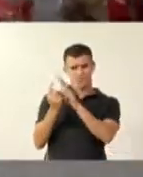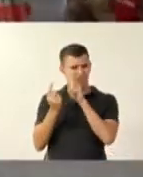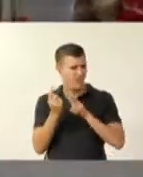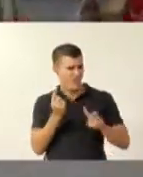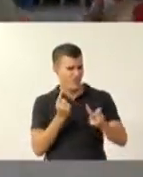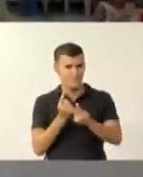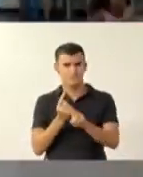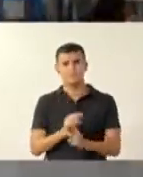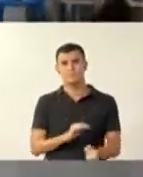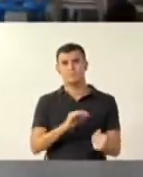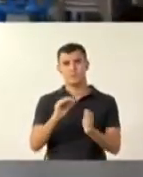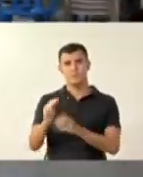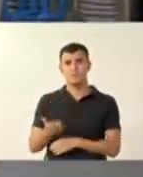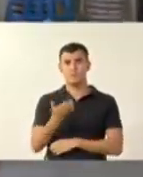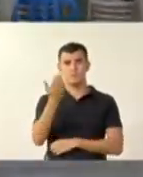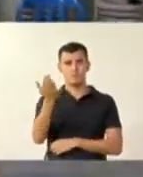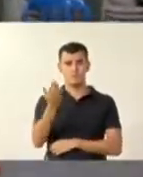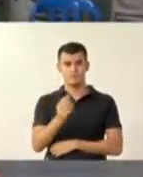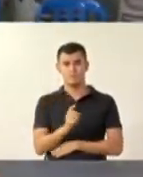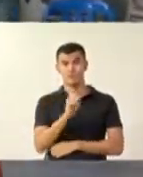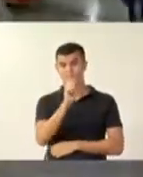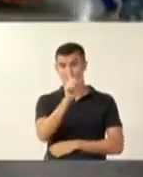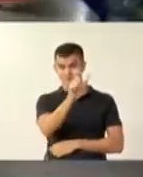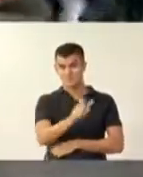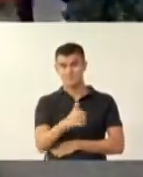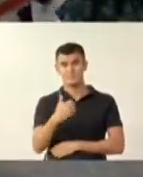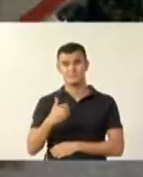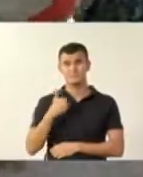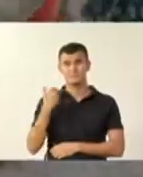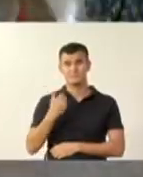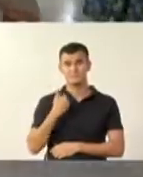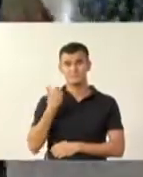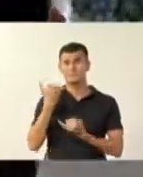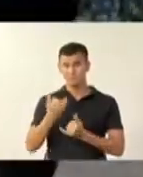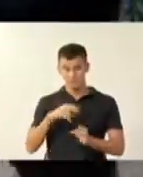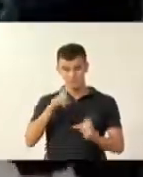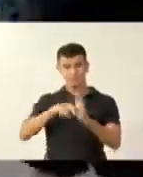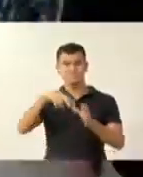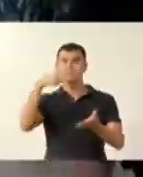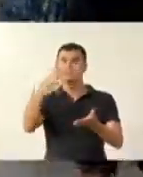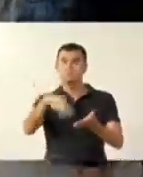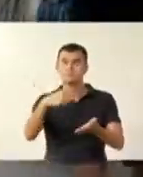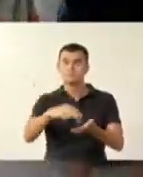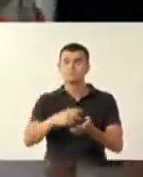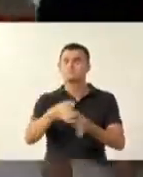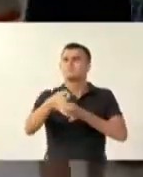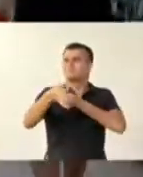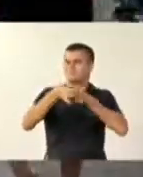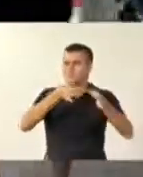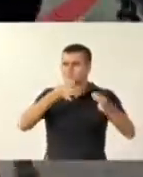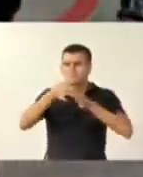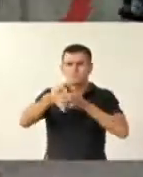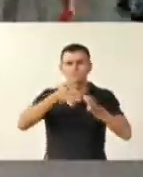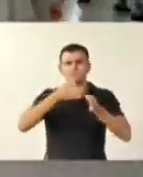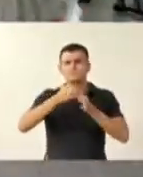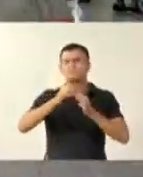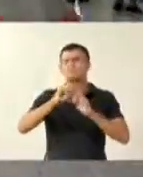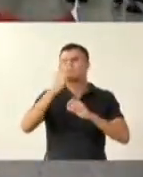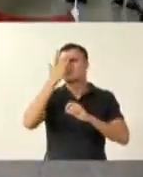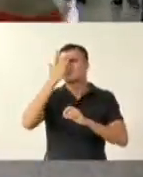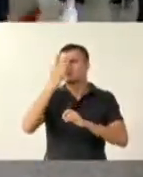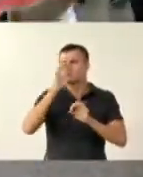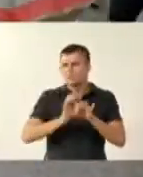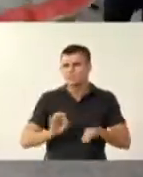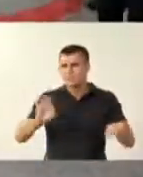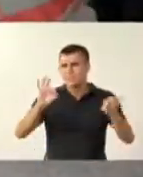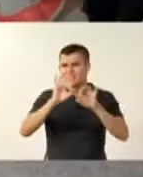De igual forma, un egresado de la institución educativa y miembro activo del grupo de danza explica lo relevante de la